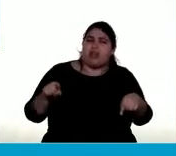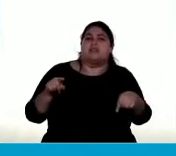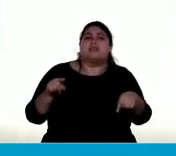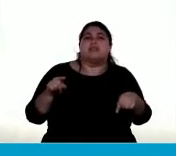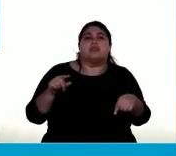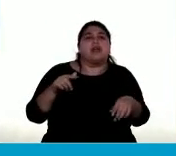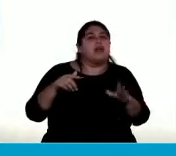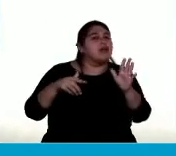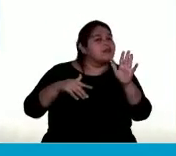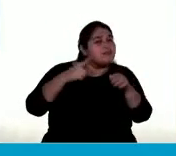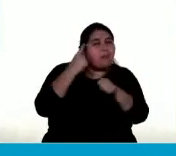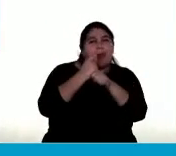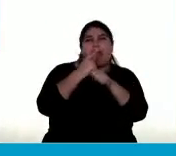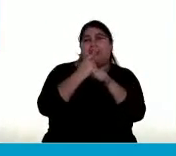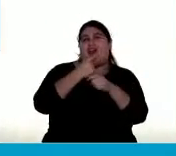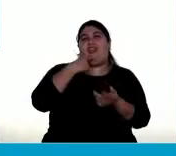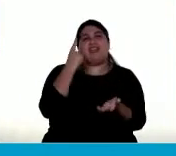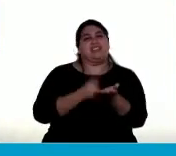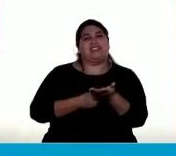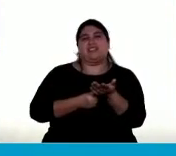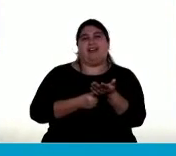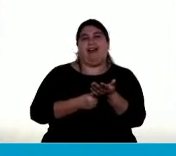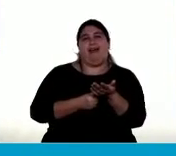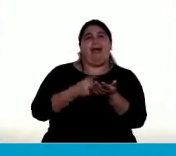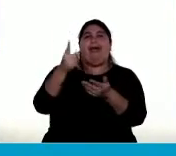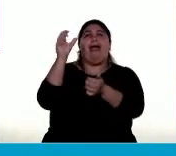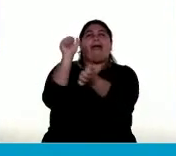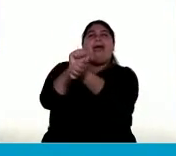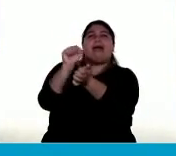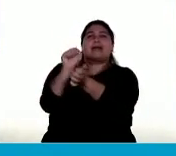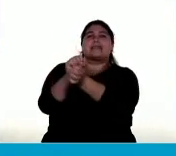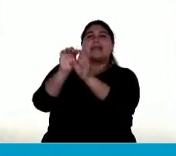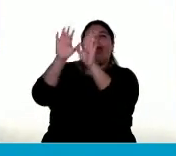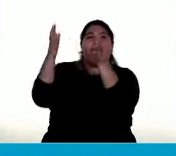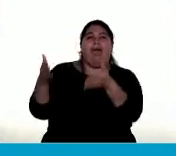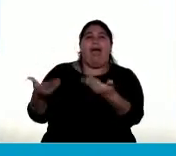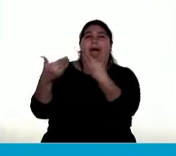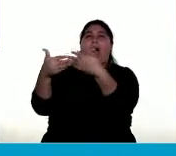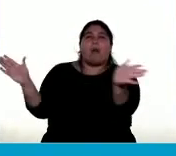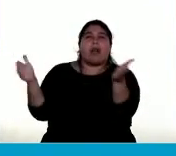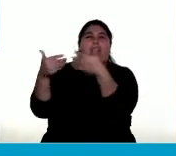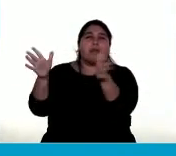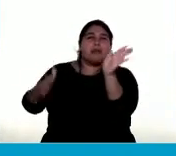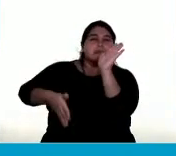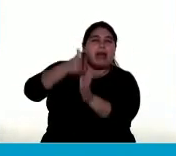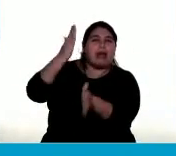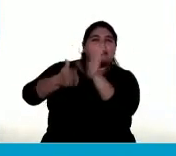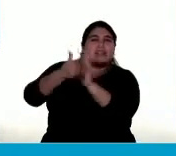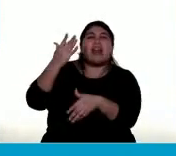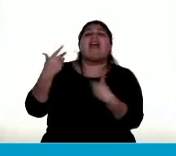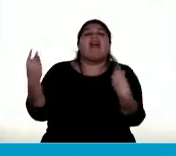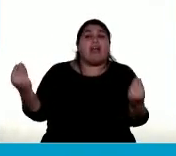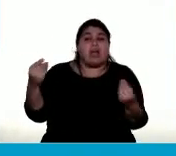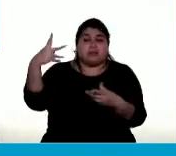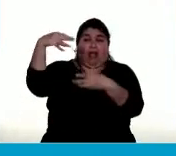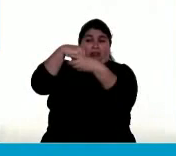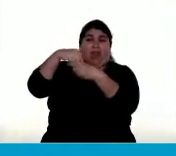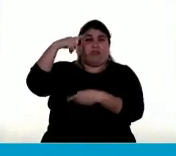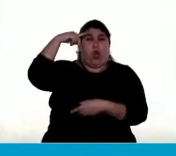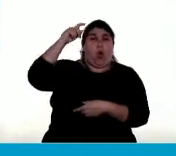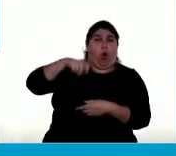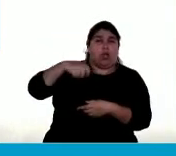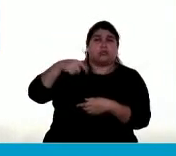primera decisión no puede ser abrir las puertas de las cárceles, porque ahí nos encontramos con jueces que le dieron la